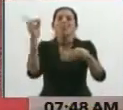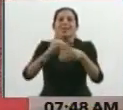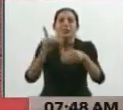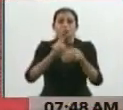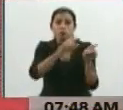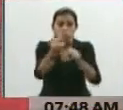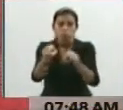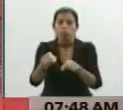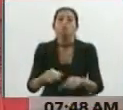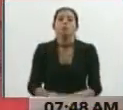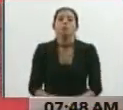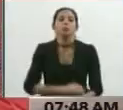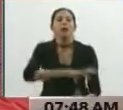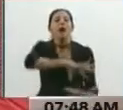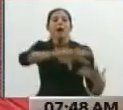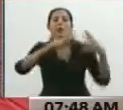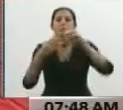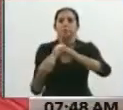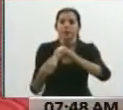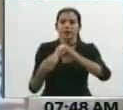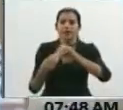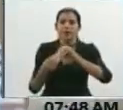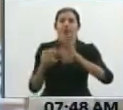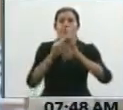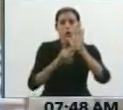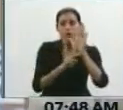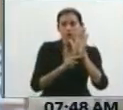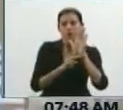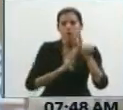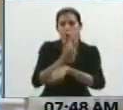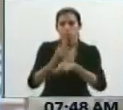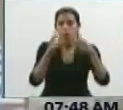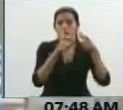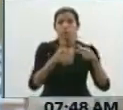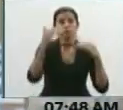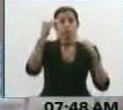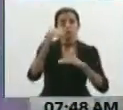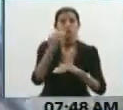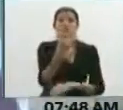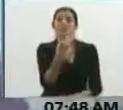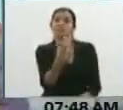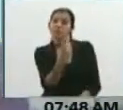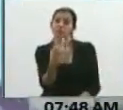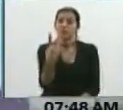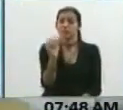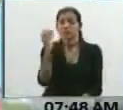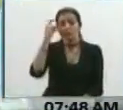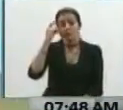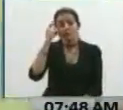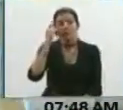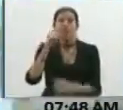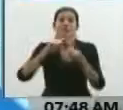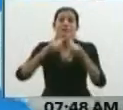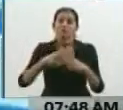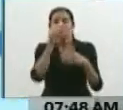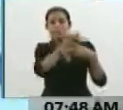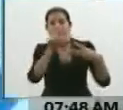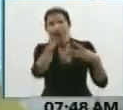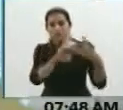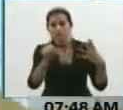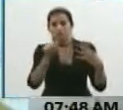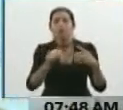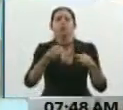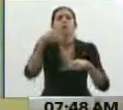regulación de acuerdo a esa base de datos ahora son 120 10 descensos como tal que ustedes van a tener durante todas estas semanas pero qué va a ocurrir